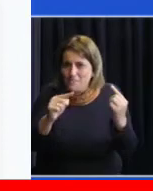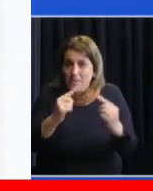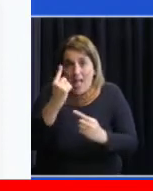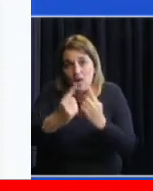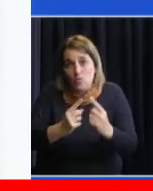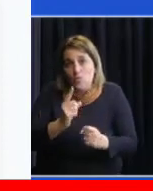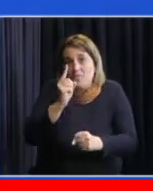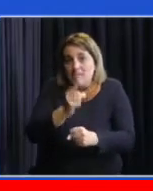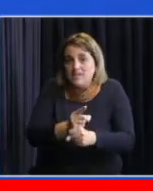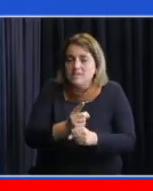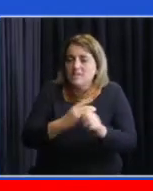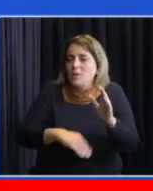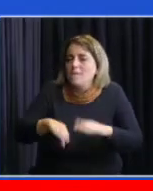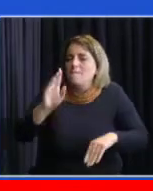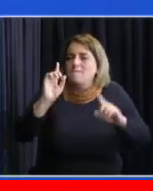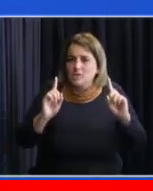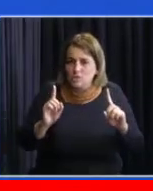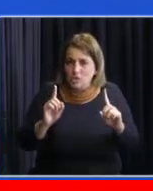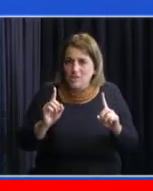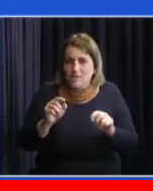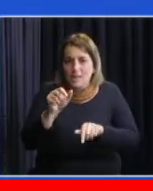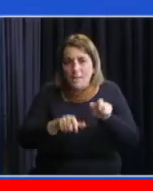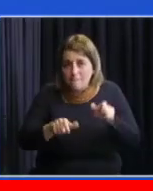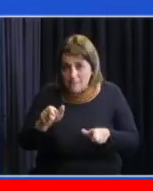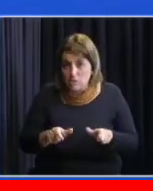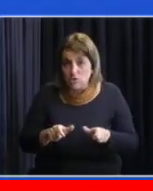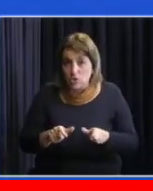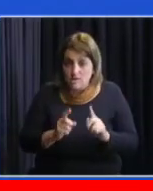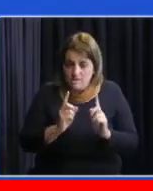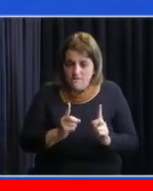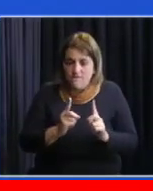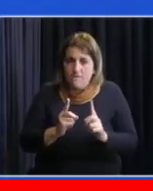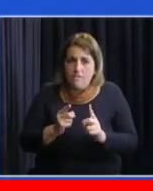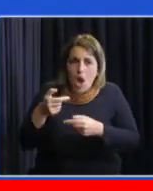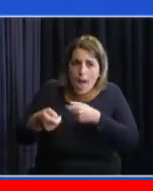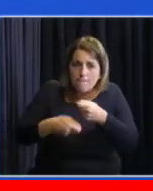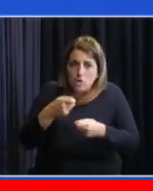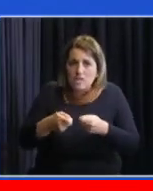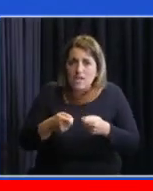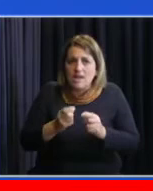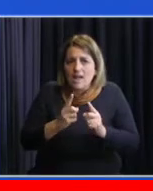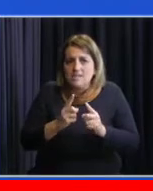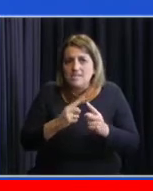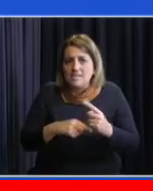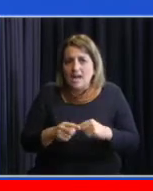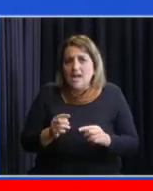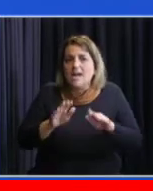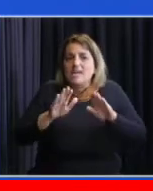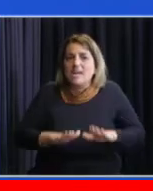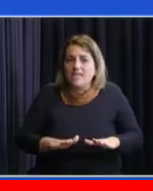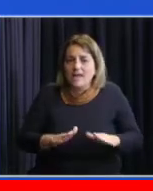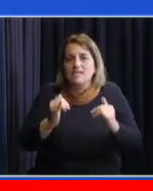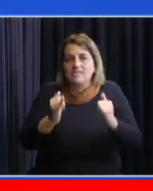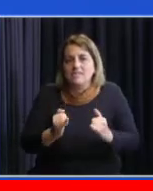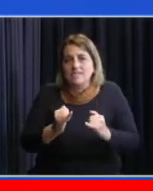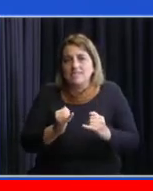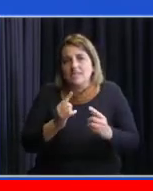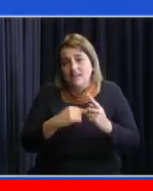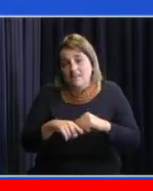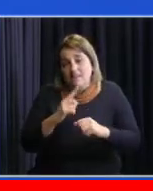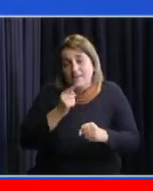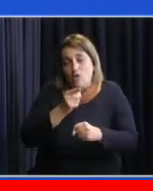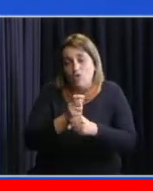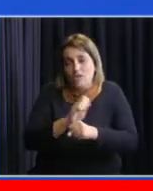se declaró la emergencia sanitaria. De este total, 16 se encuentran en